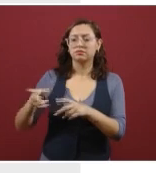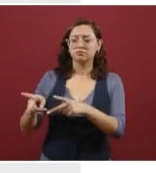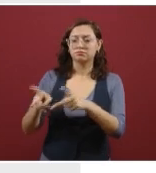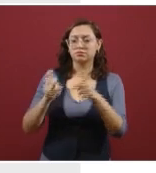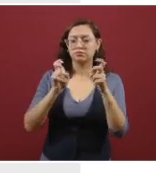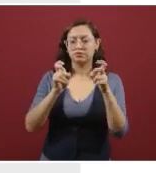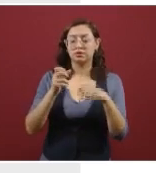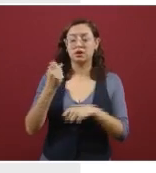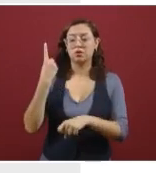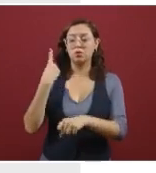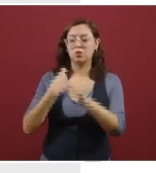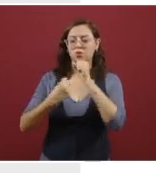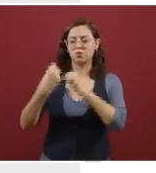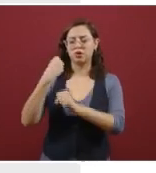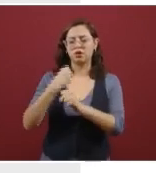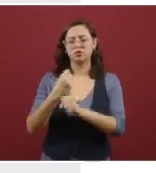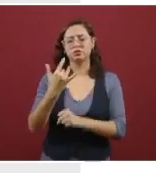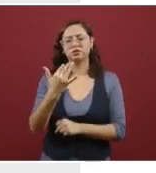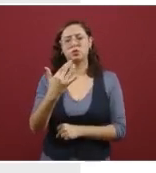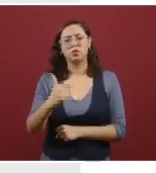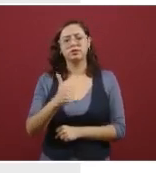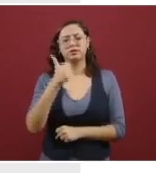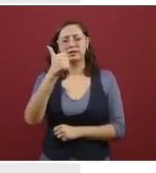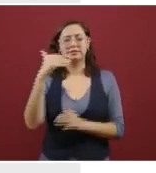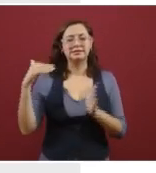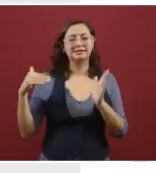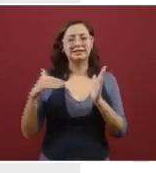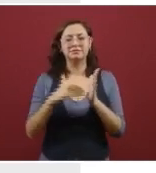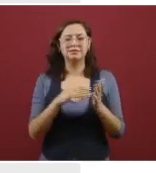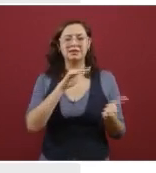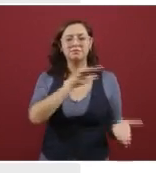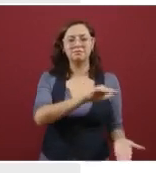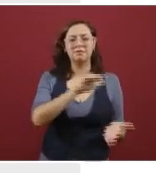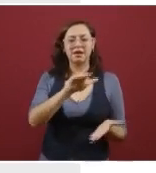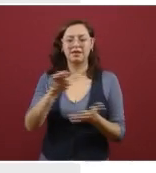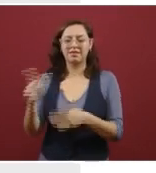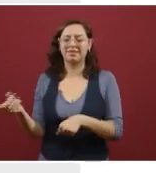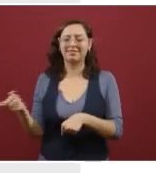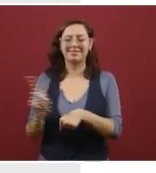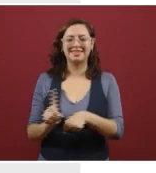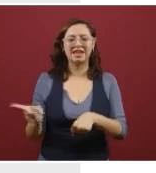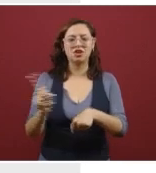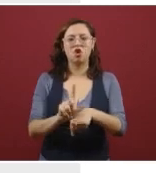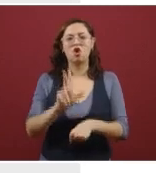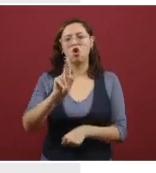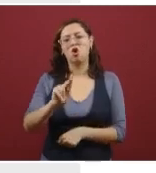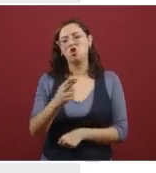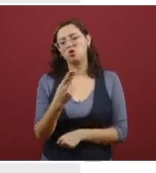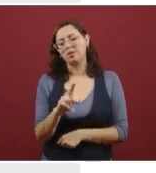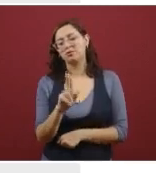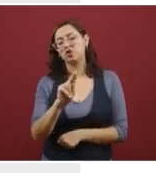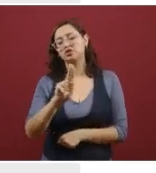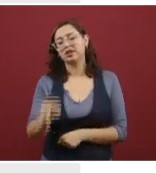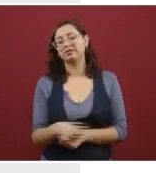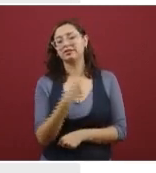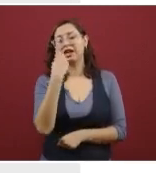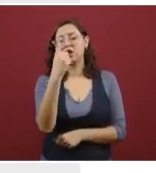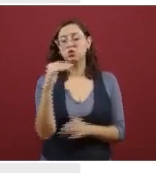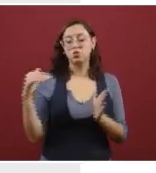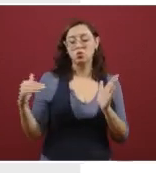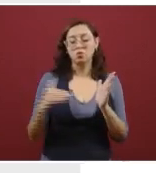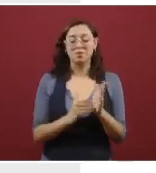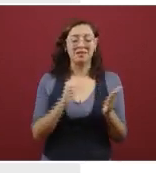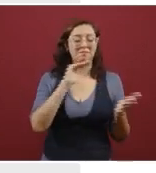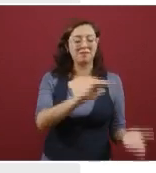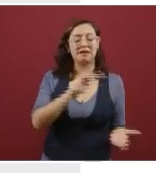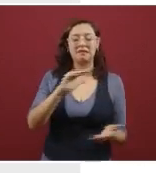pasado fueron 56,000 barriles diarios. En noviembre llegamos a 81,000. En enero, ya con la